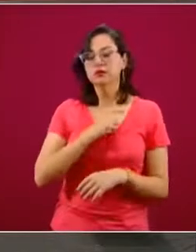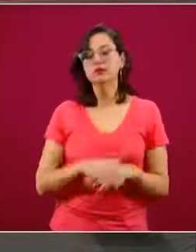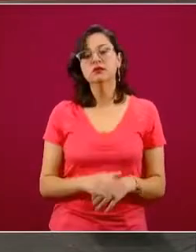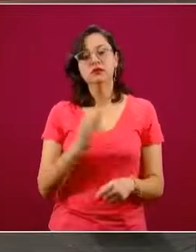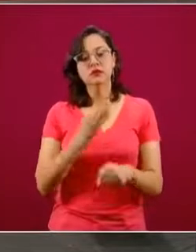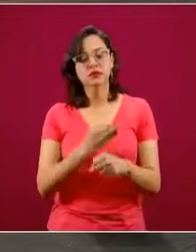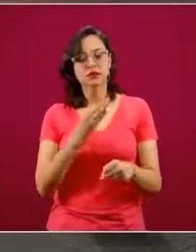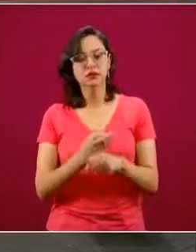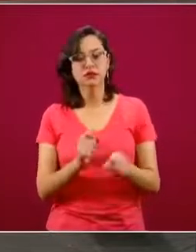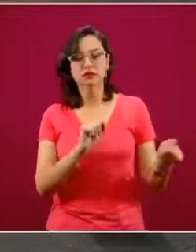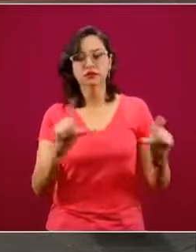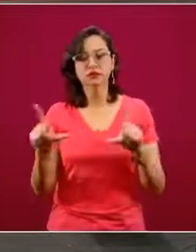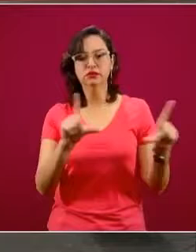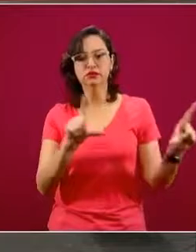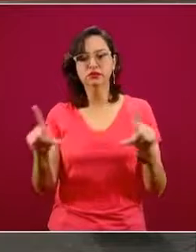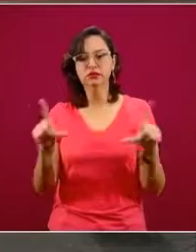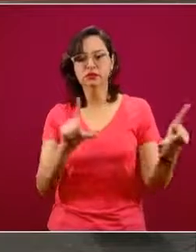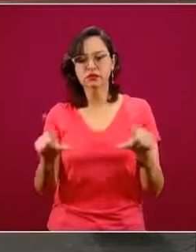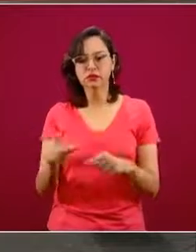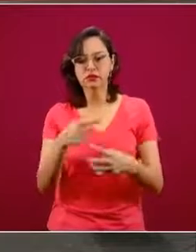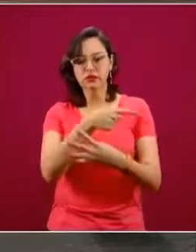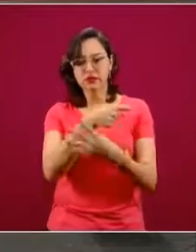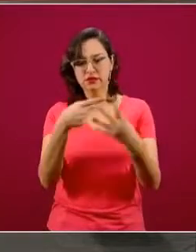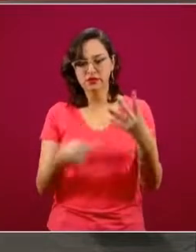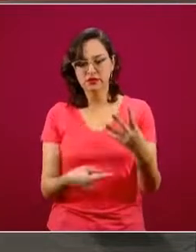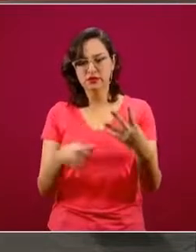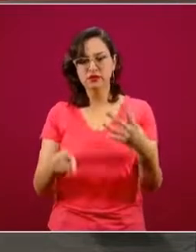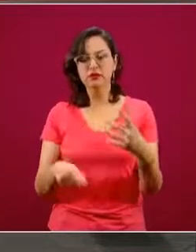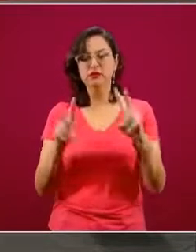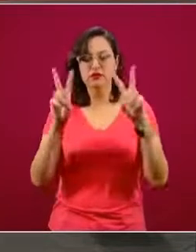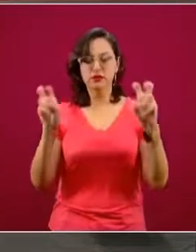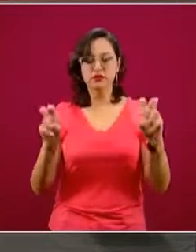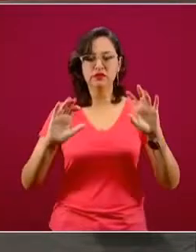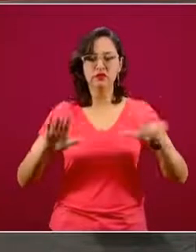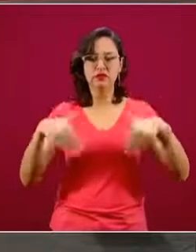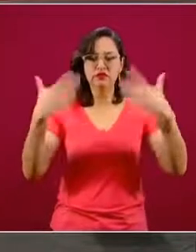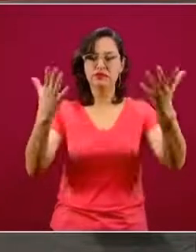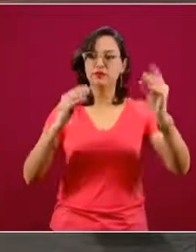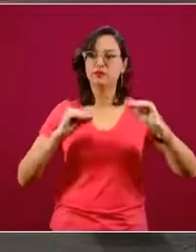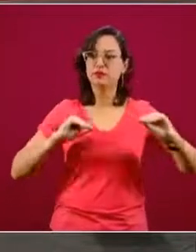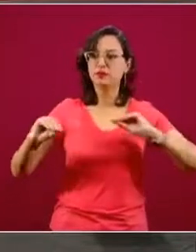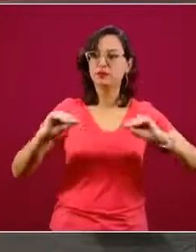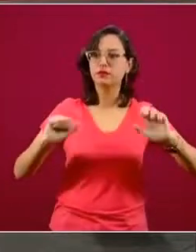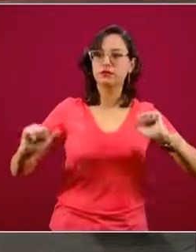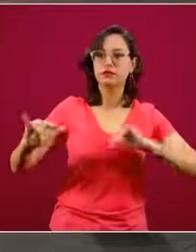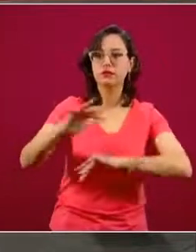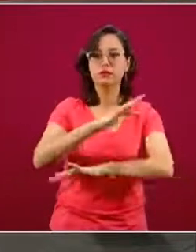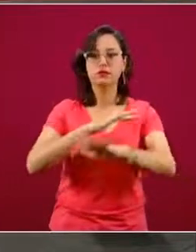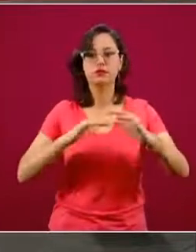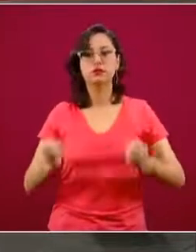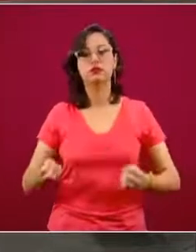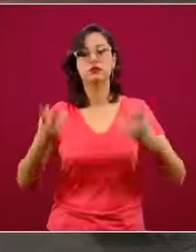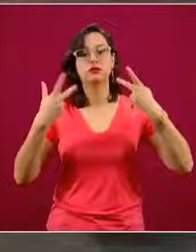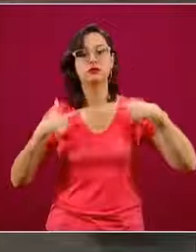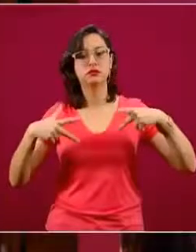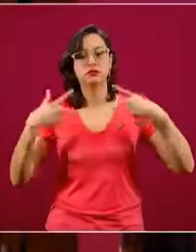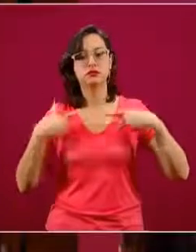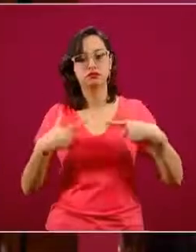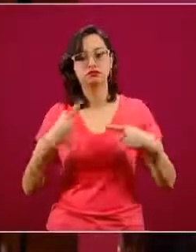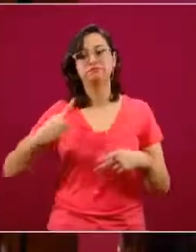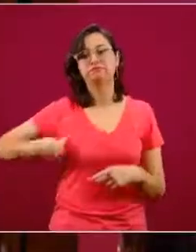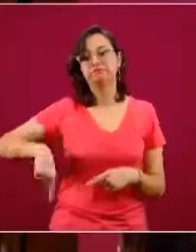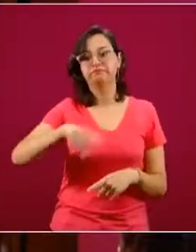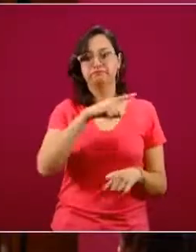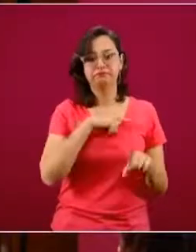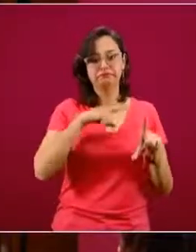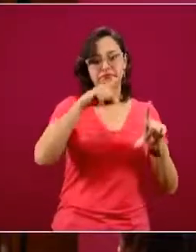4 diapositivas con la movilidad. En esta ocasión hemos decidido presentar los